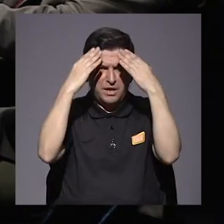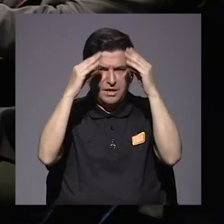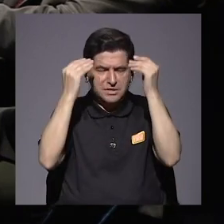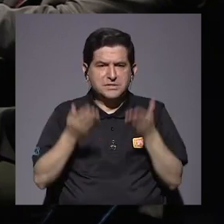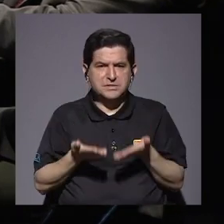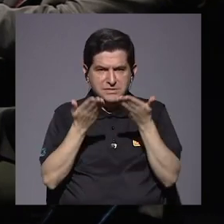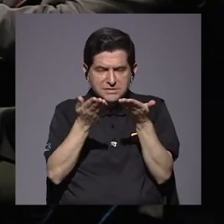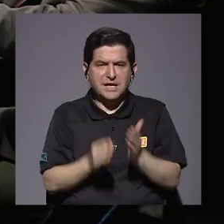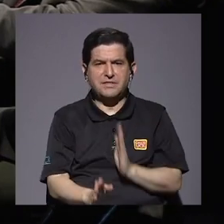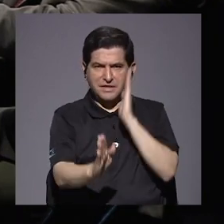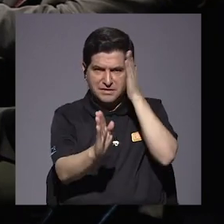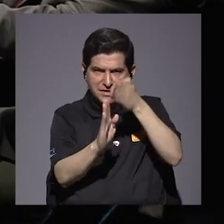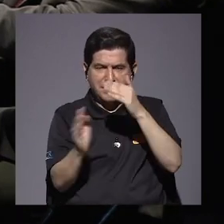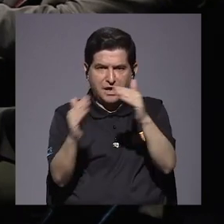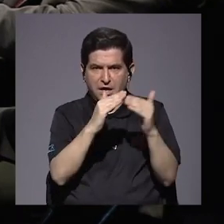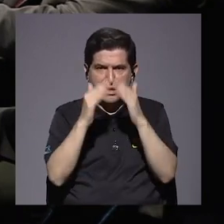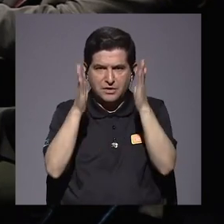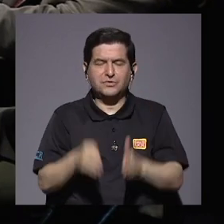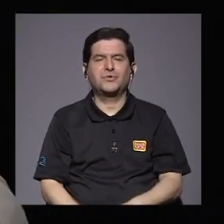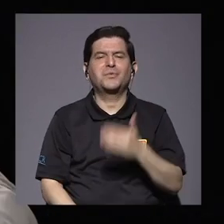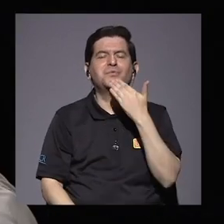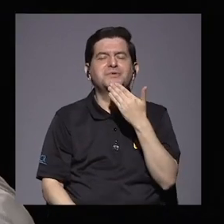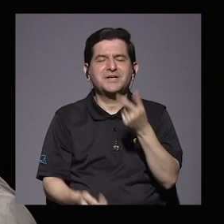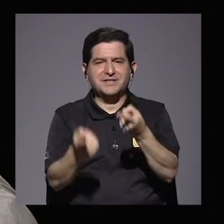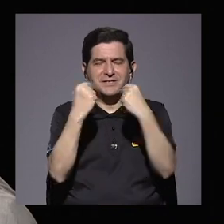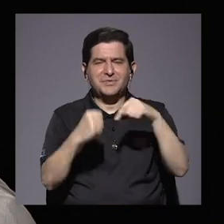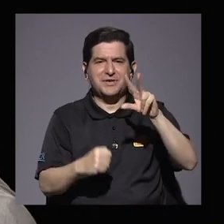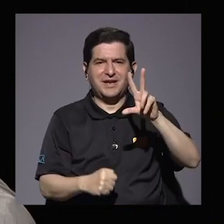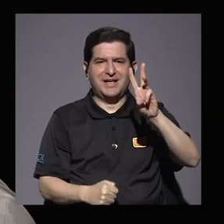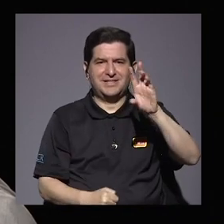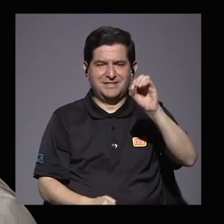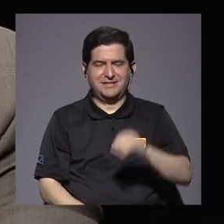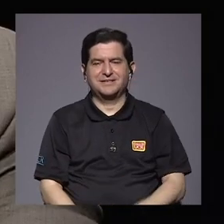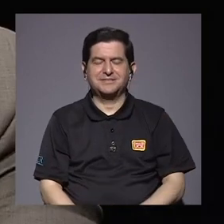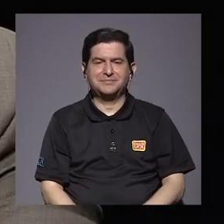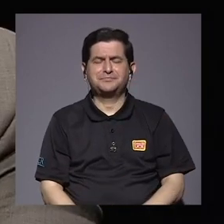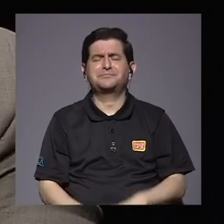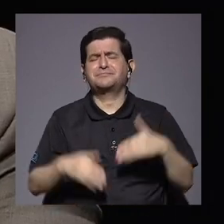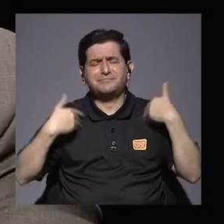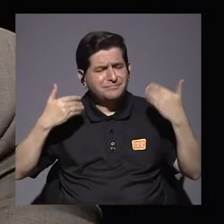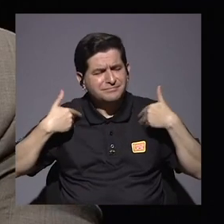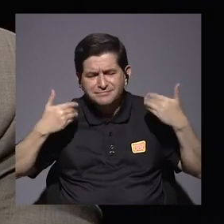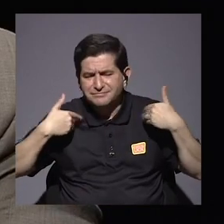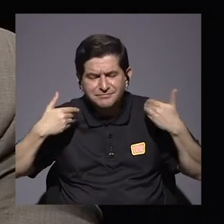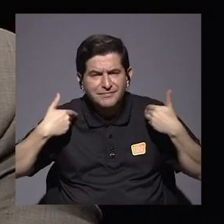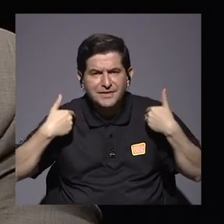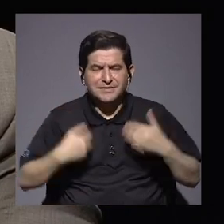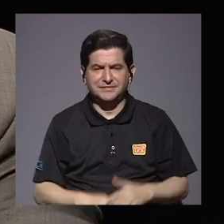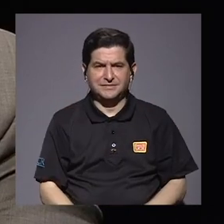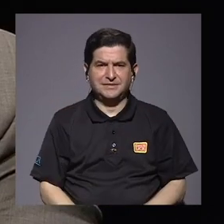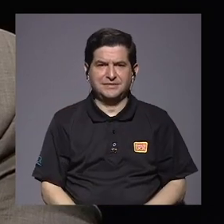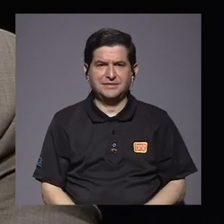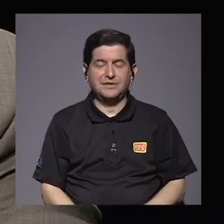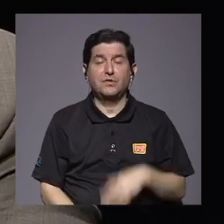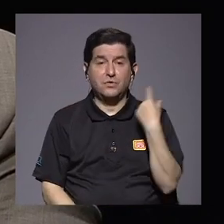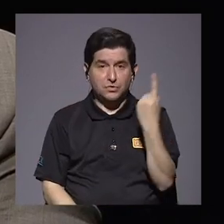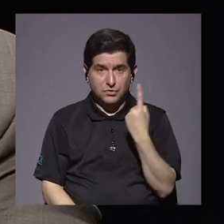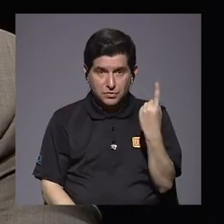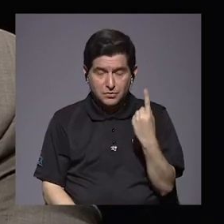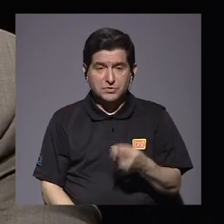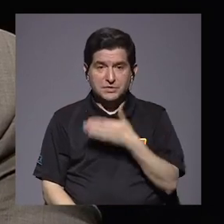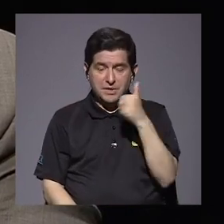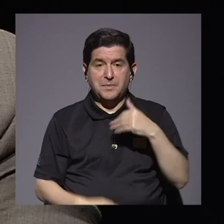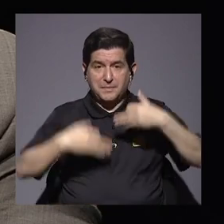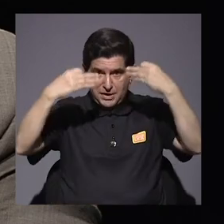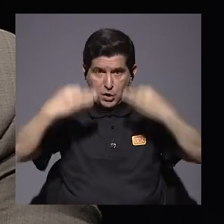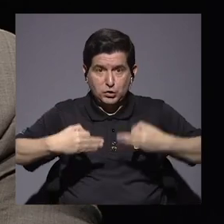esa información explícita para la ciudadanía. Muchas gracias por estar en 360 con nosotros, don Carlos. Marlon, encantado realmente, y estamos como siempre